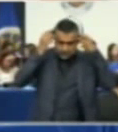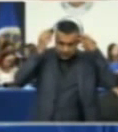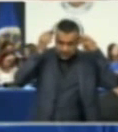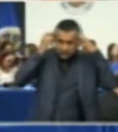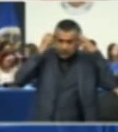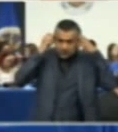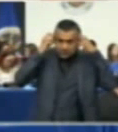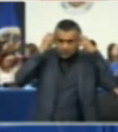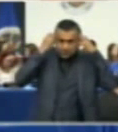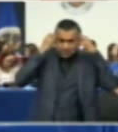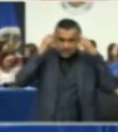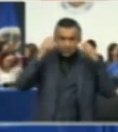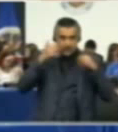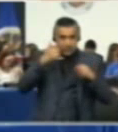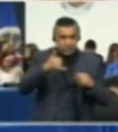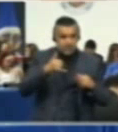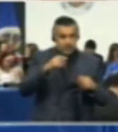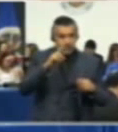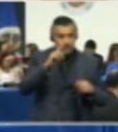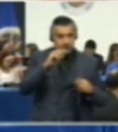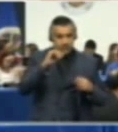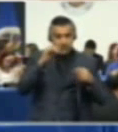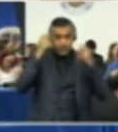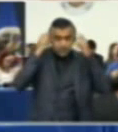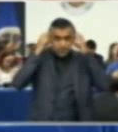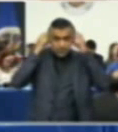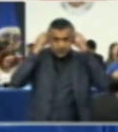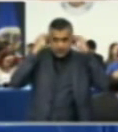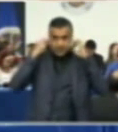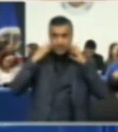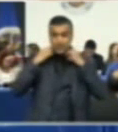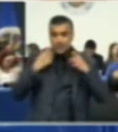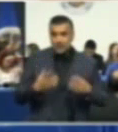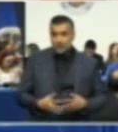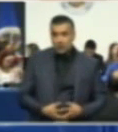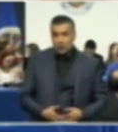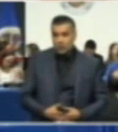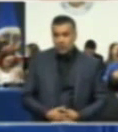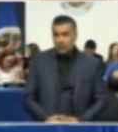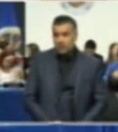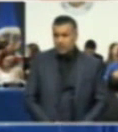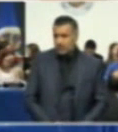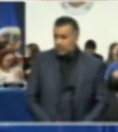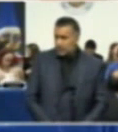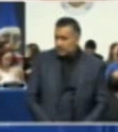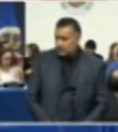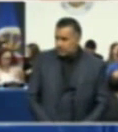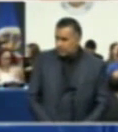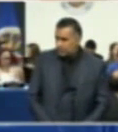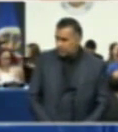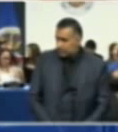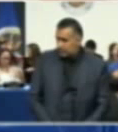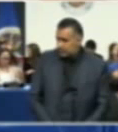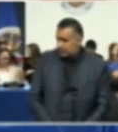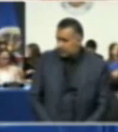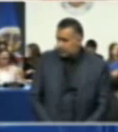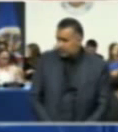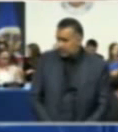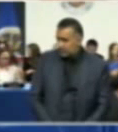Naciones Unidas se adoptó la Gran Convención sobre los Derechos de la Persona con Discapacidad, que Perú también ha ratificado a través de la Resolución